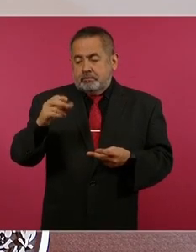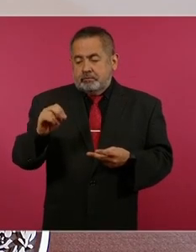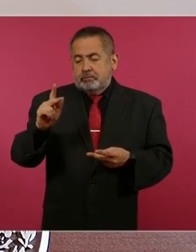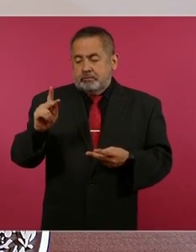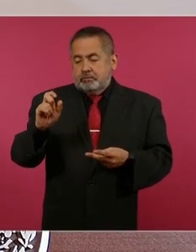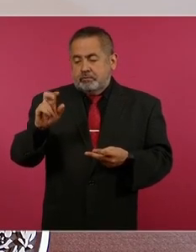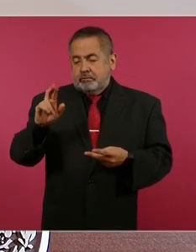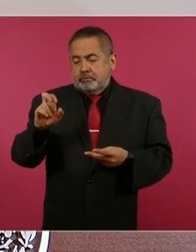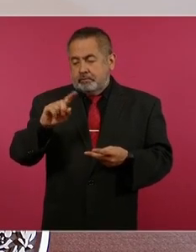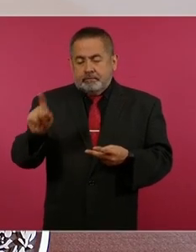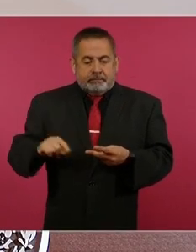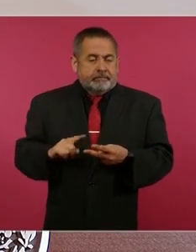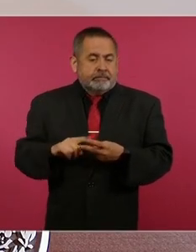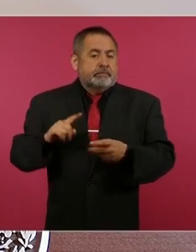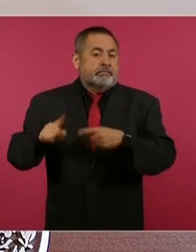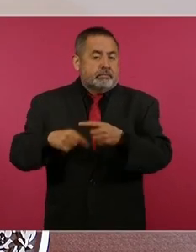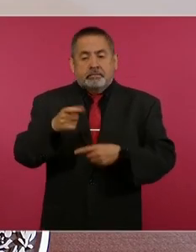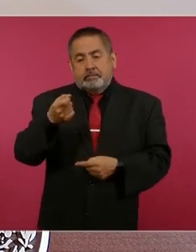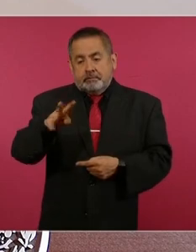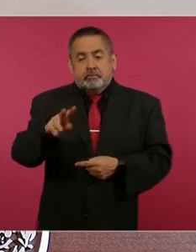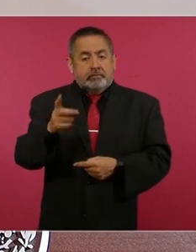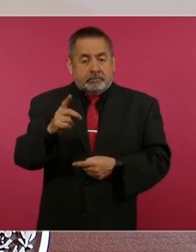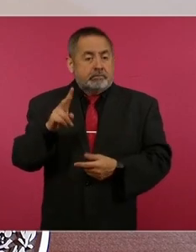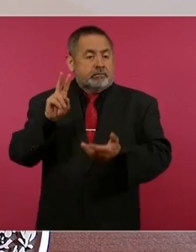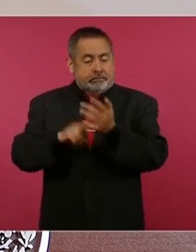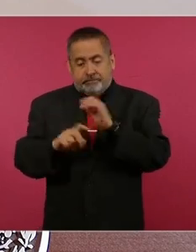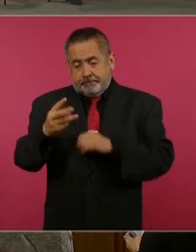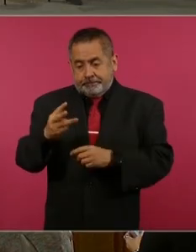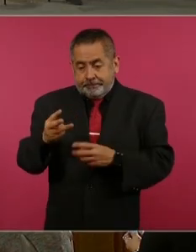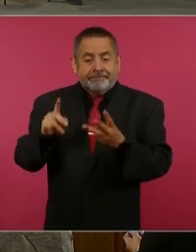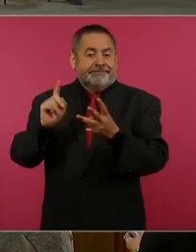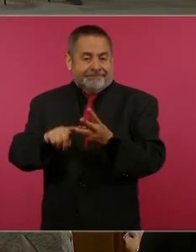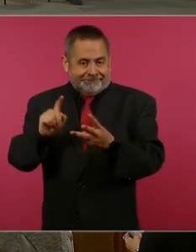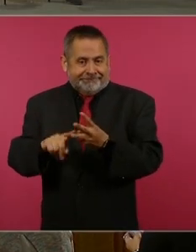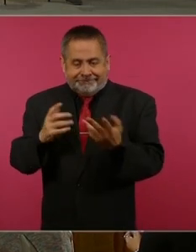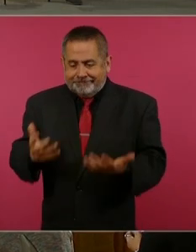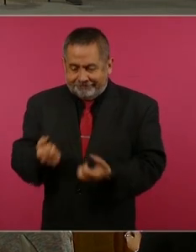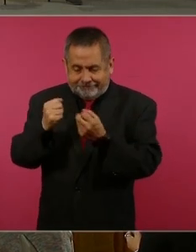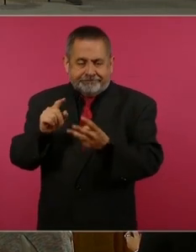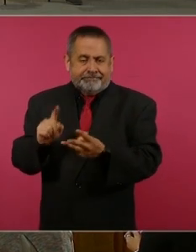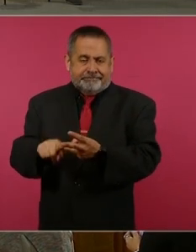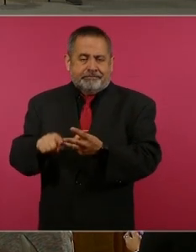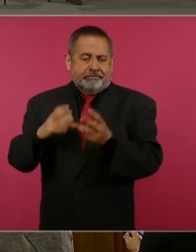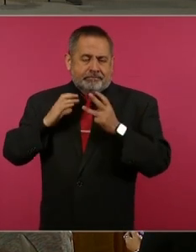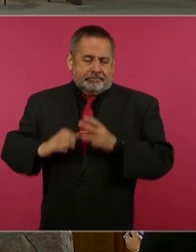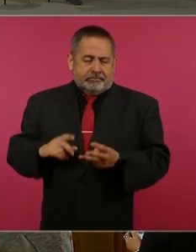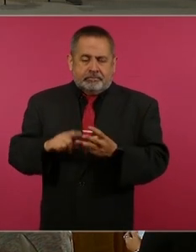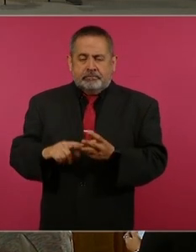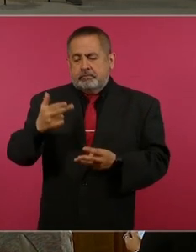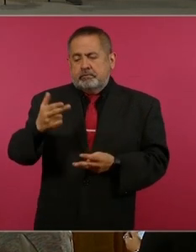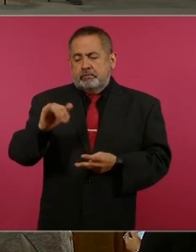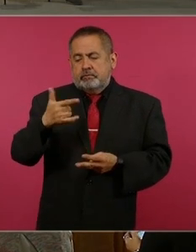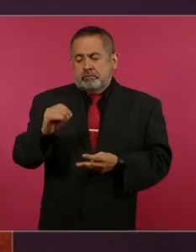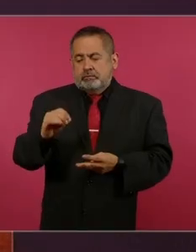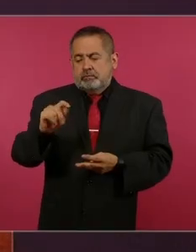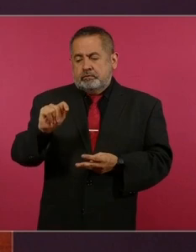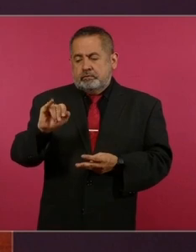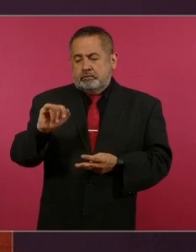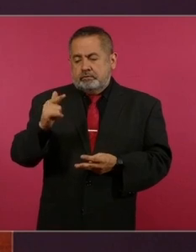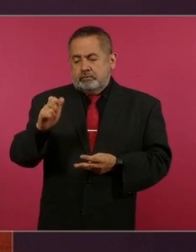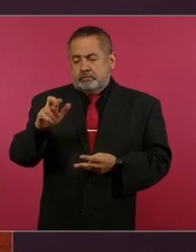29 de diciembre de 2023 se localizó el tercer minero correspondiente a Hugo Tijerina